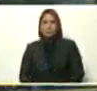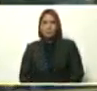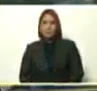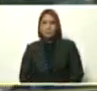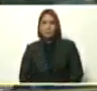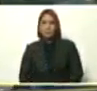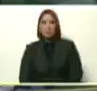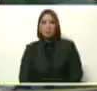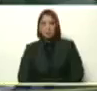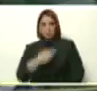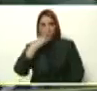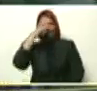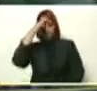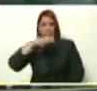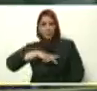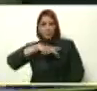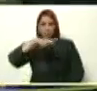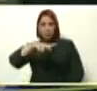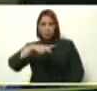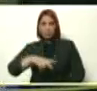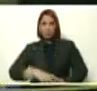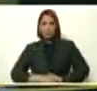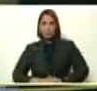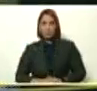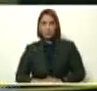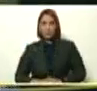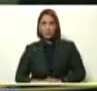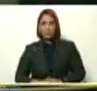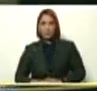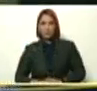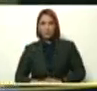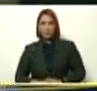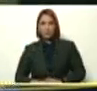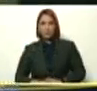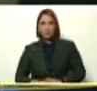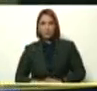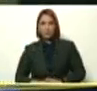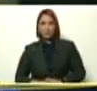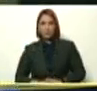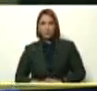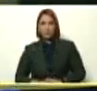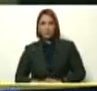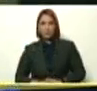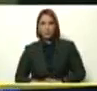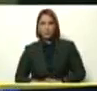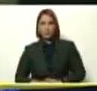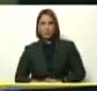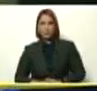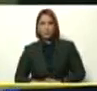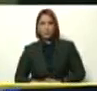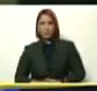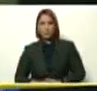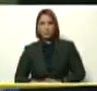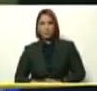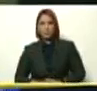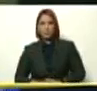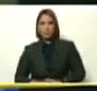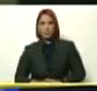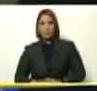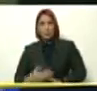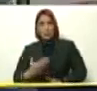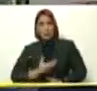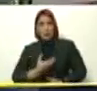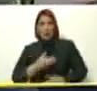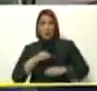padres, de Madeira, Funchal. Muy obrigado, Manolito. Manolito, alcalde